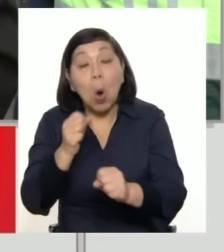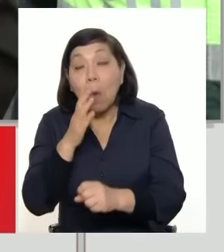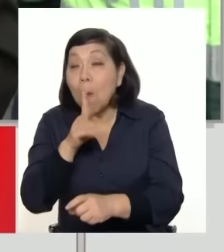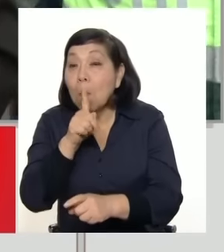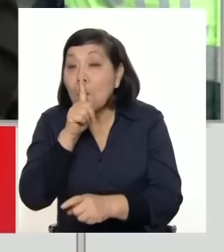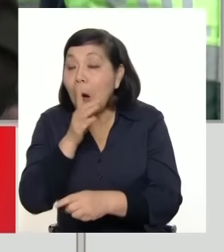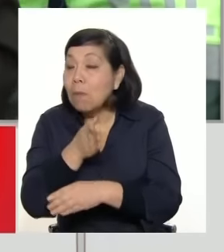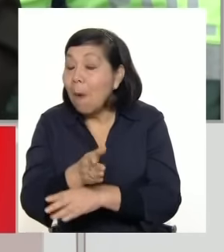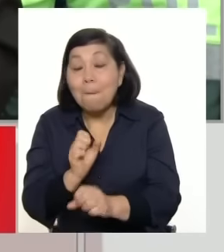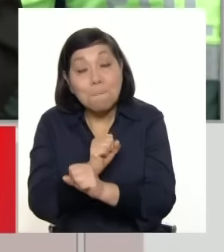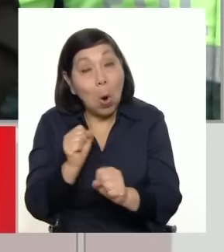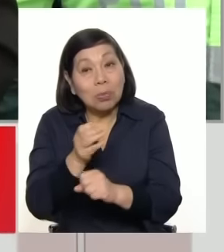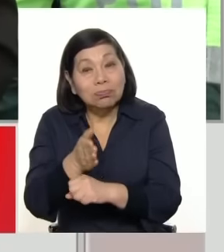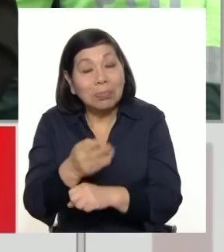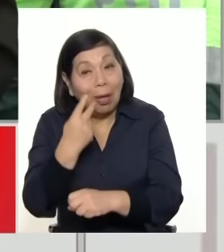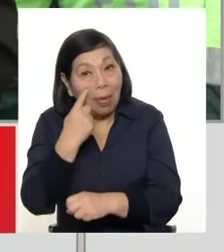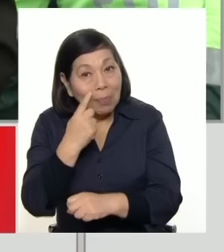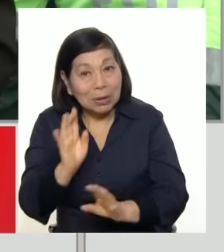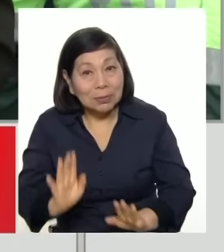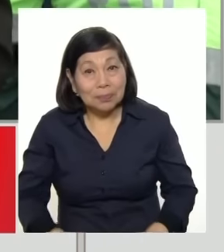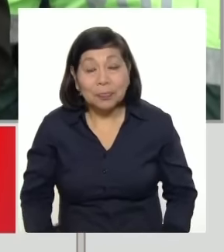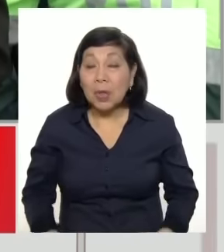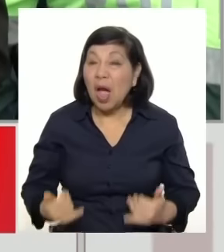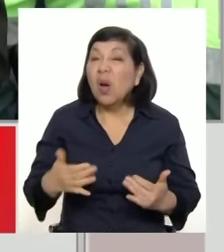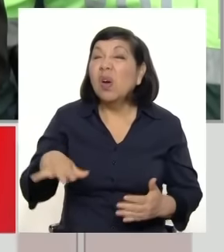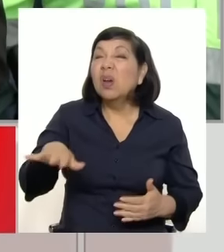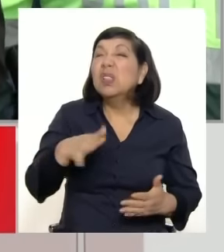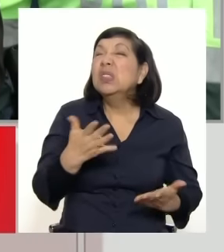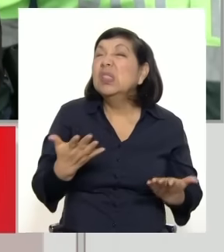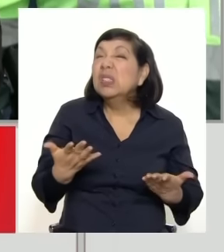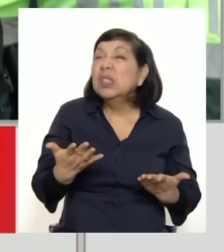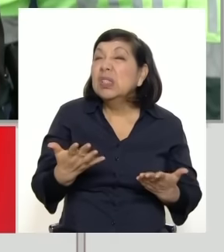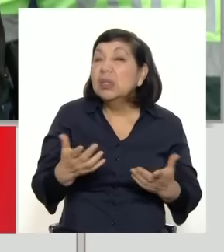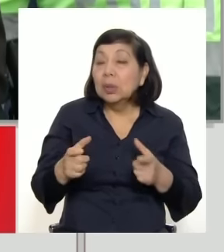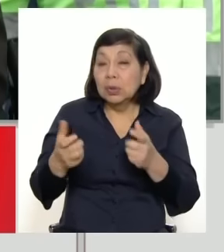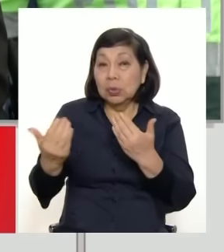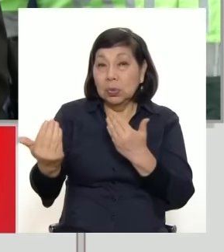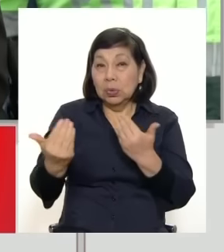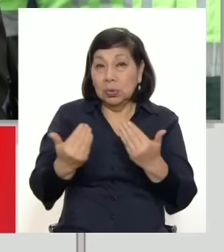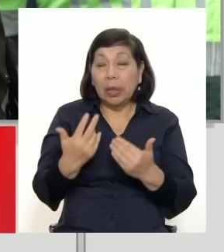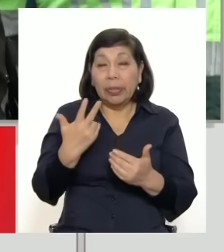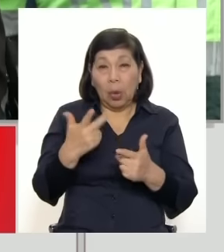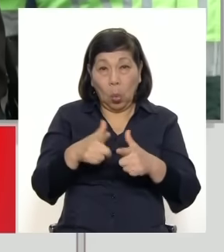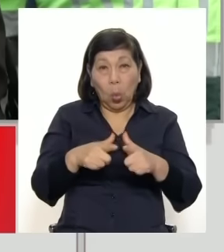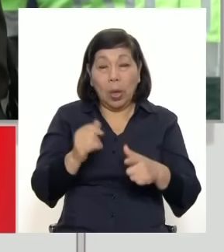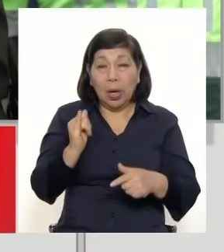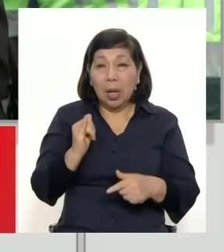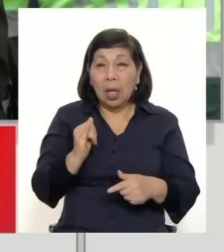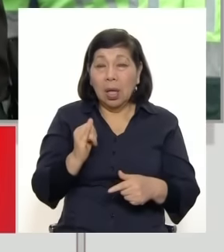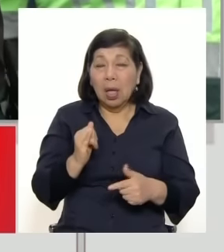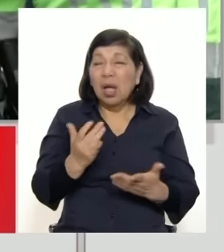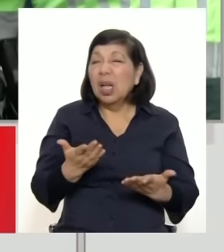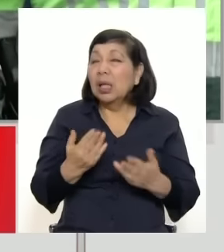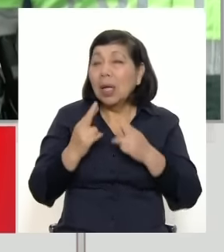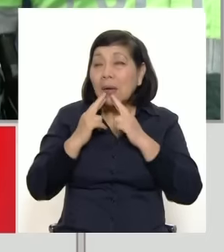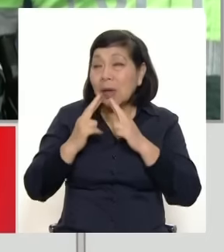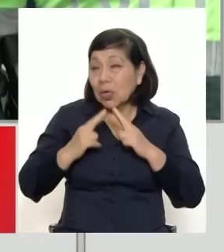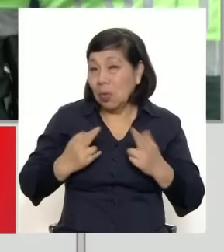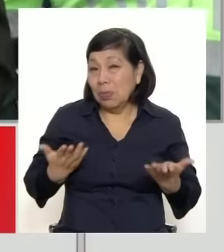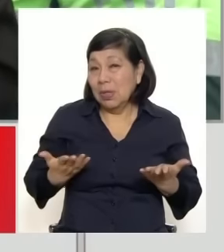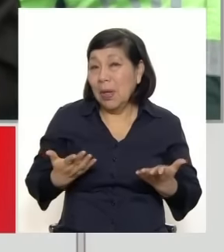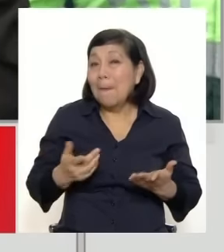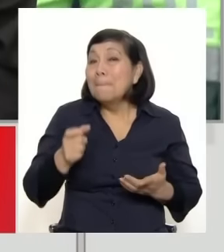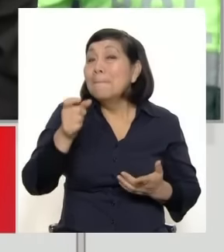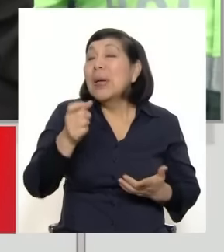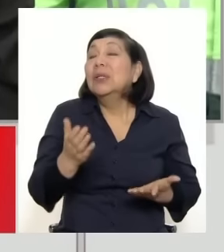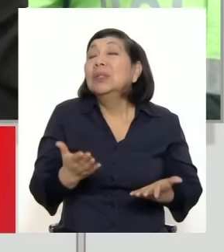establecimientos penitenciarios. Ustedes se encuentran en estos momentos realizando en simultáneo en tres penales de Lima. ¿Y cuáles son las recomendaciones a